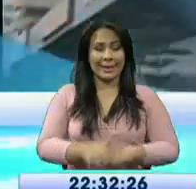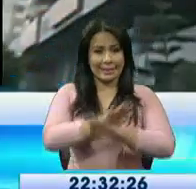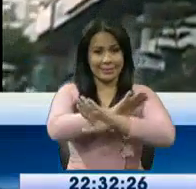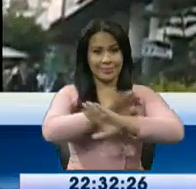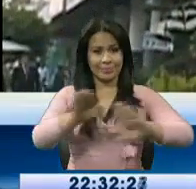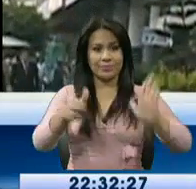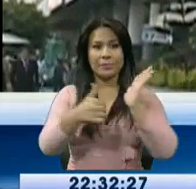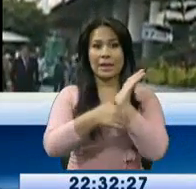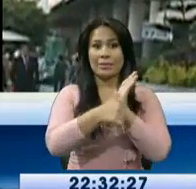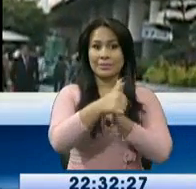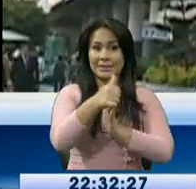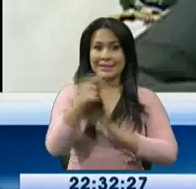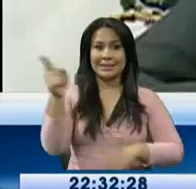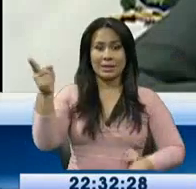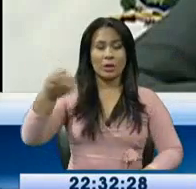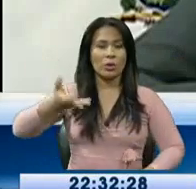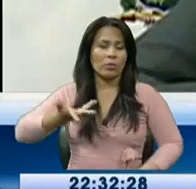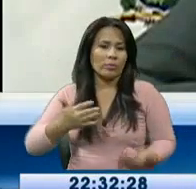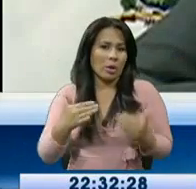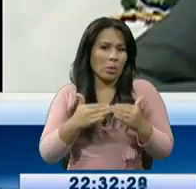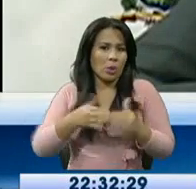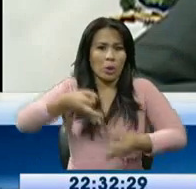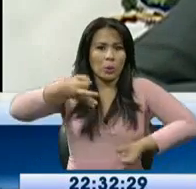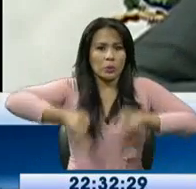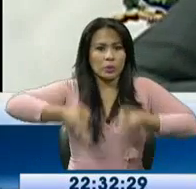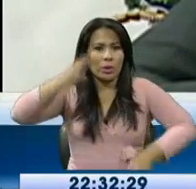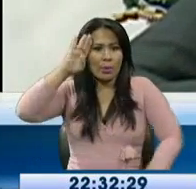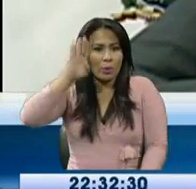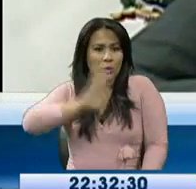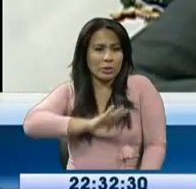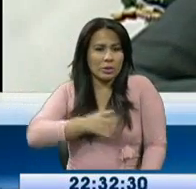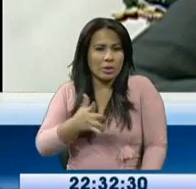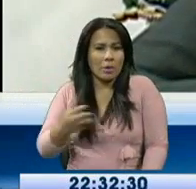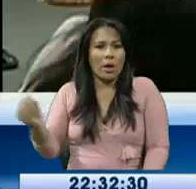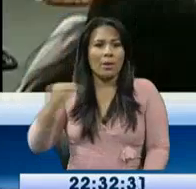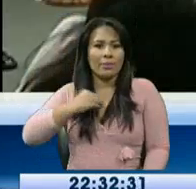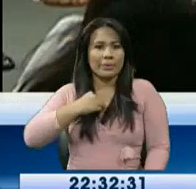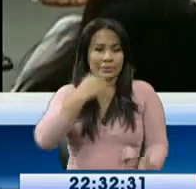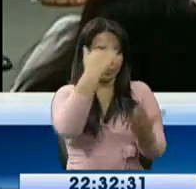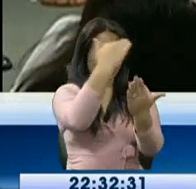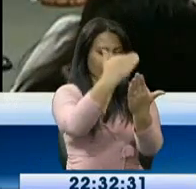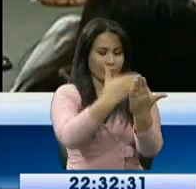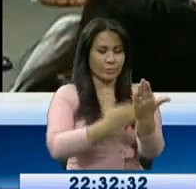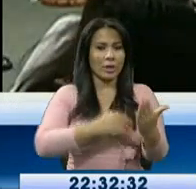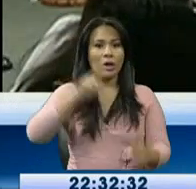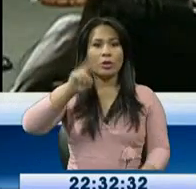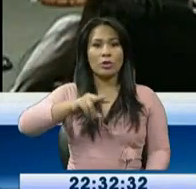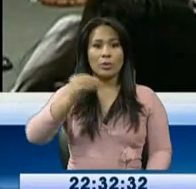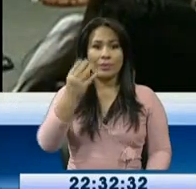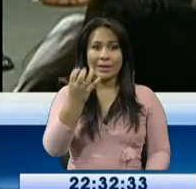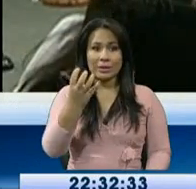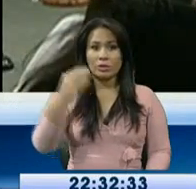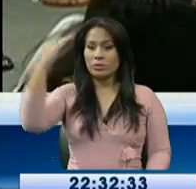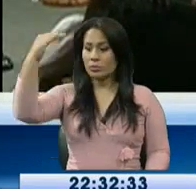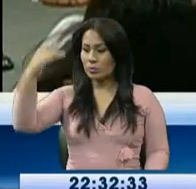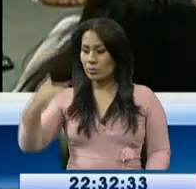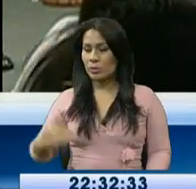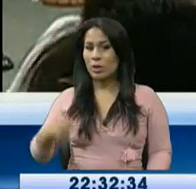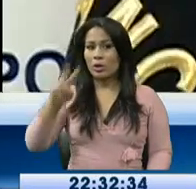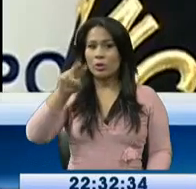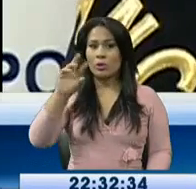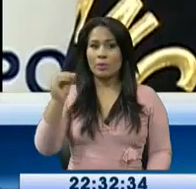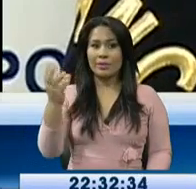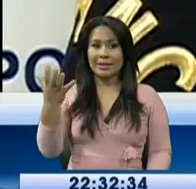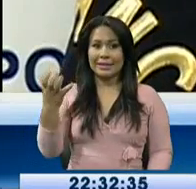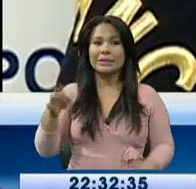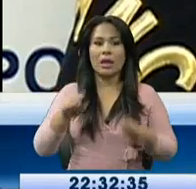esto encargado del interior diego fuente es efecto de un comparativo entre diciembre del 2014 y el mismo mes del 2015 existe una